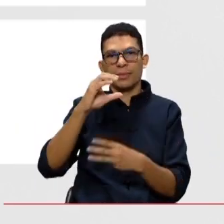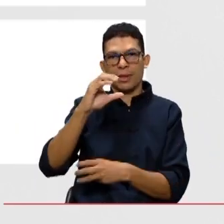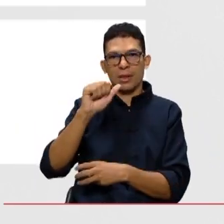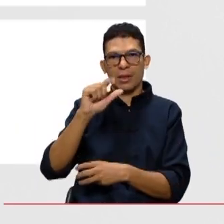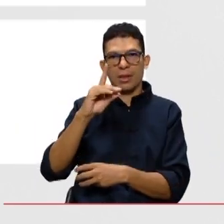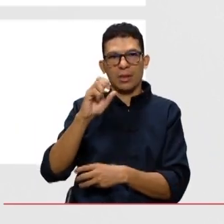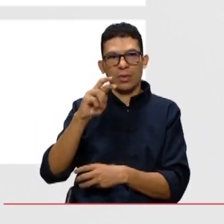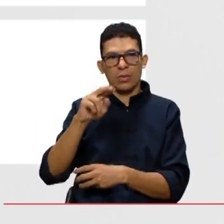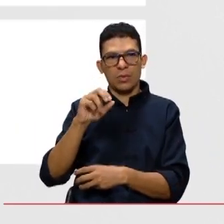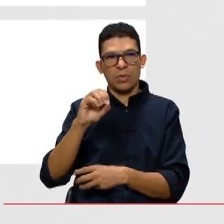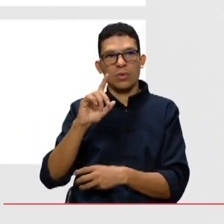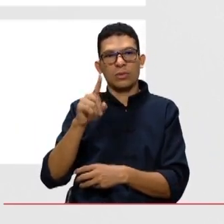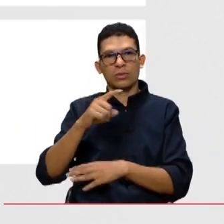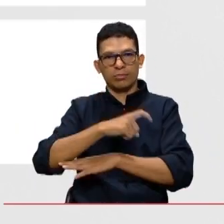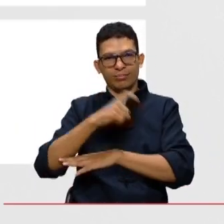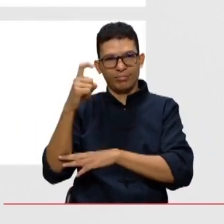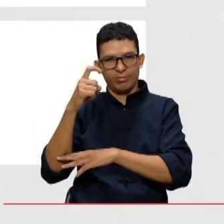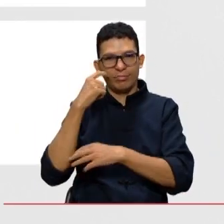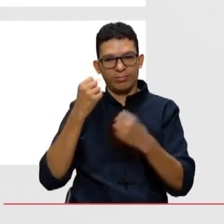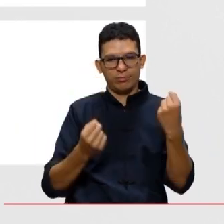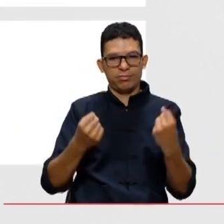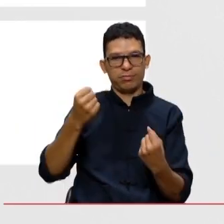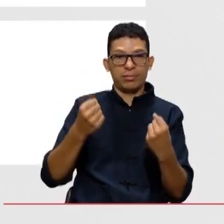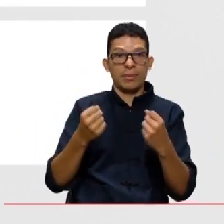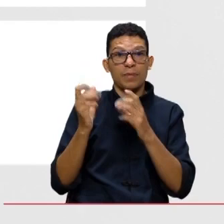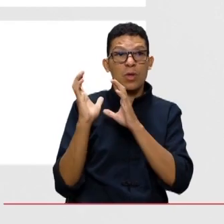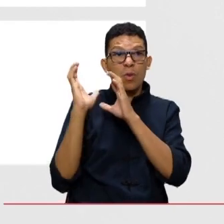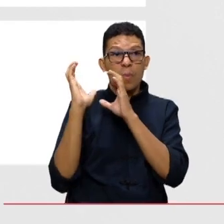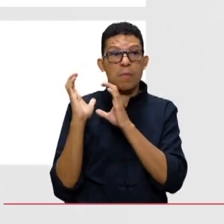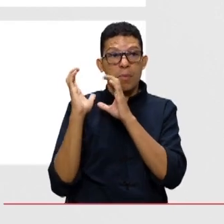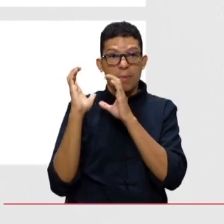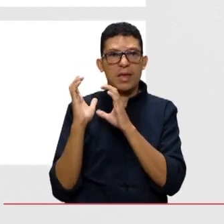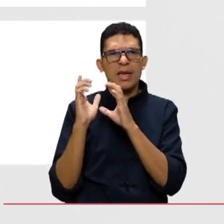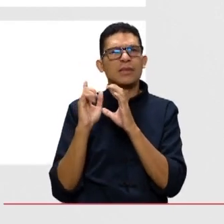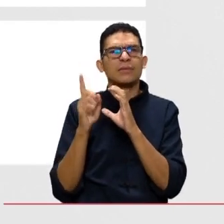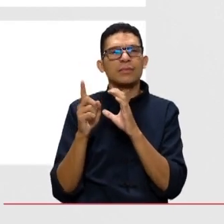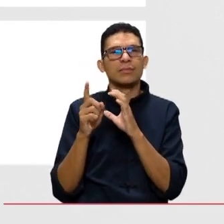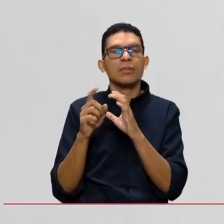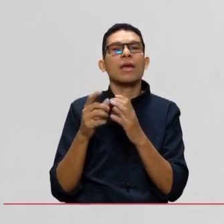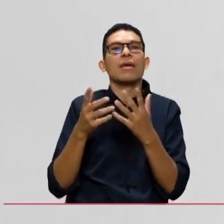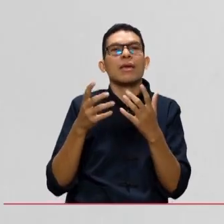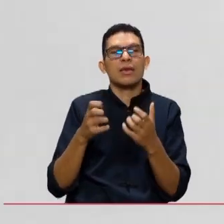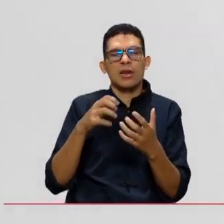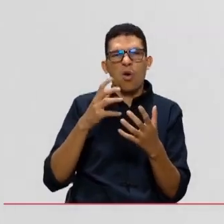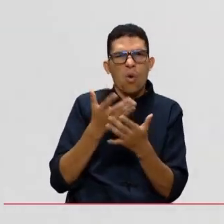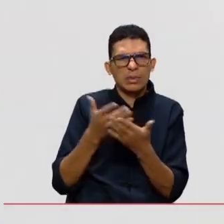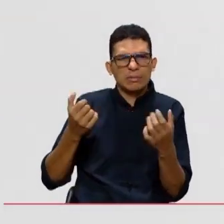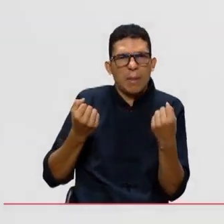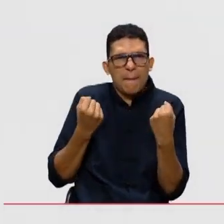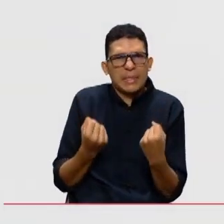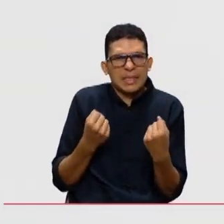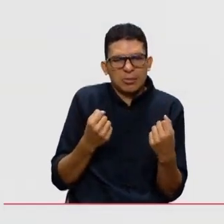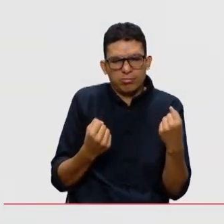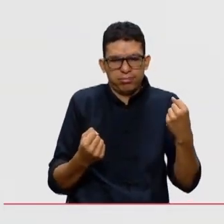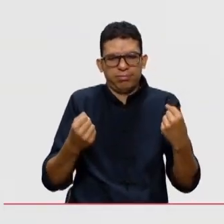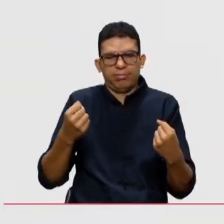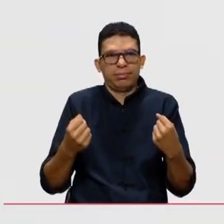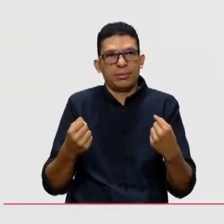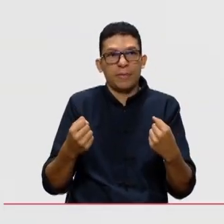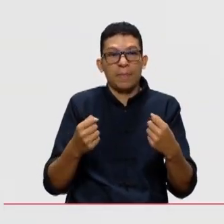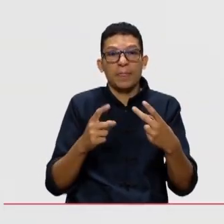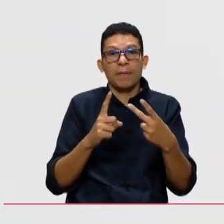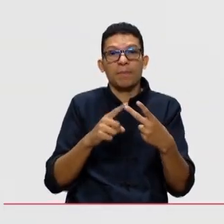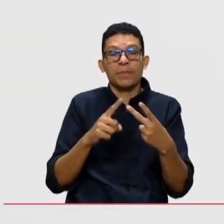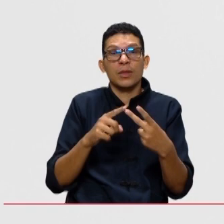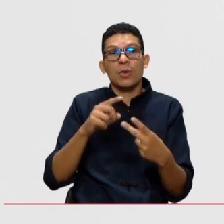para operador de grúa. En Popayán hay una vacante disponible para operador de equipo pesado. Y en Puerto Tejada hay